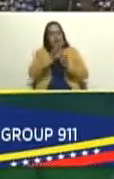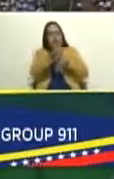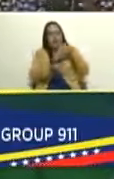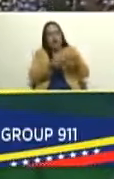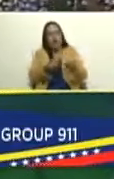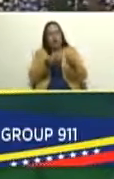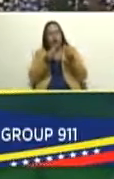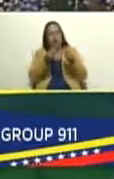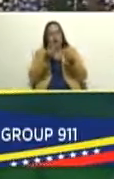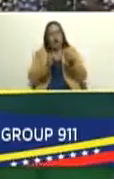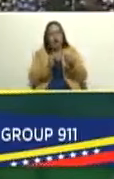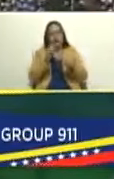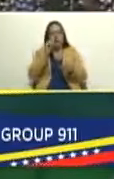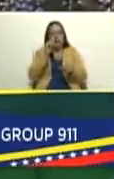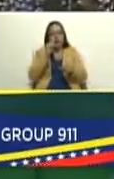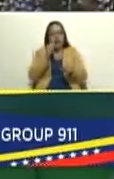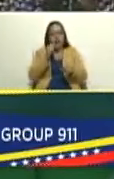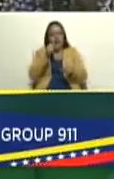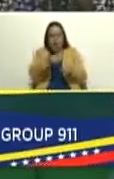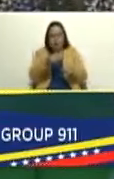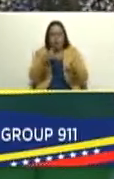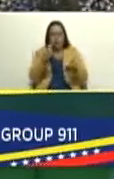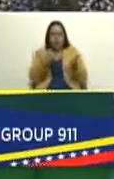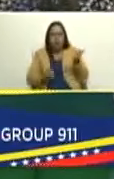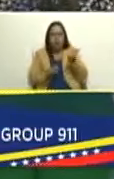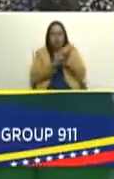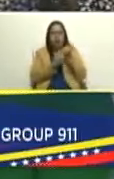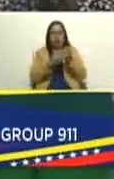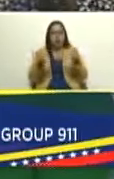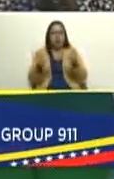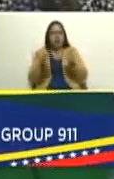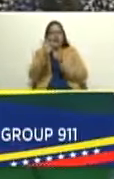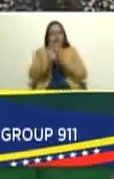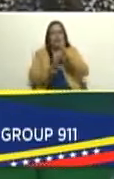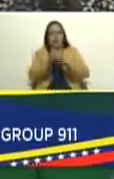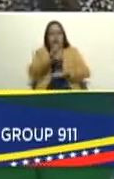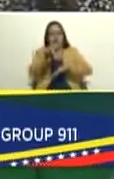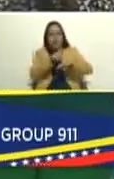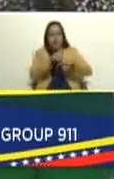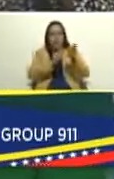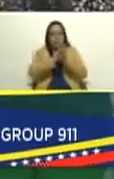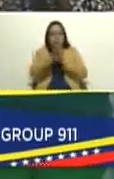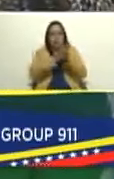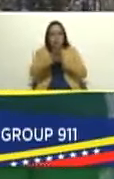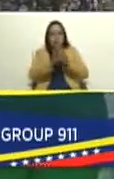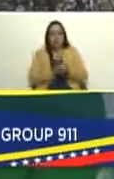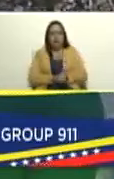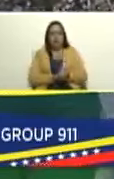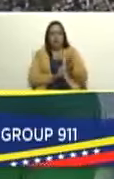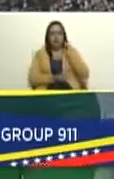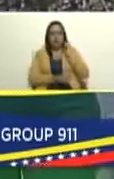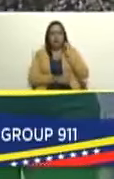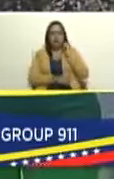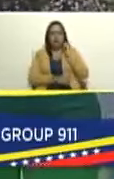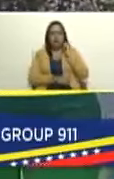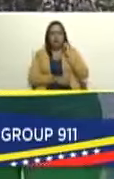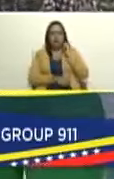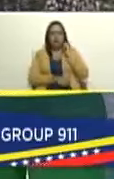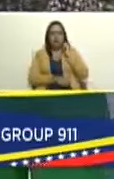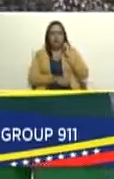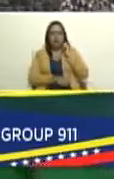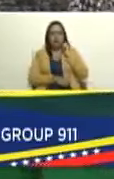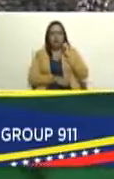ha sido estos créditos a través del Fondo Nacional de Emprendimiento. Bueno, sí,